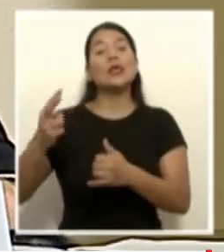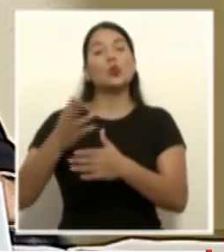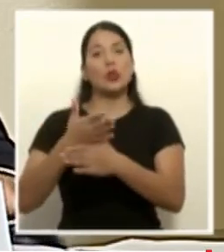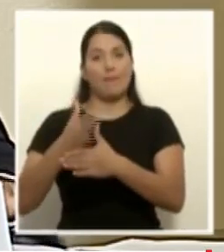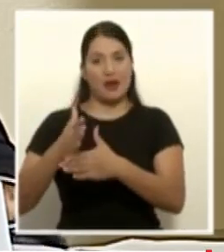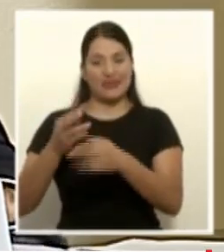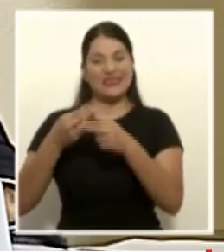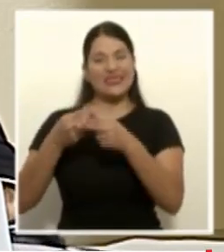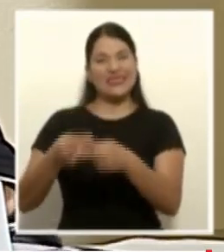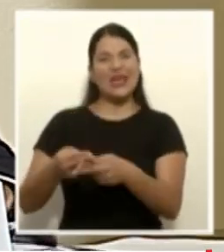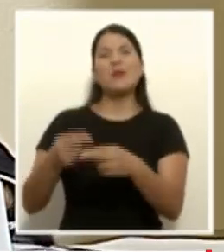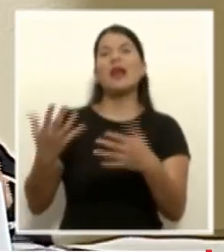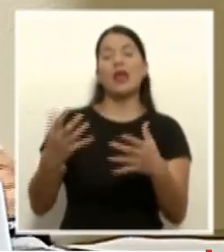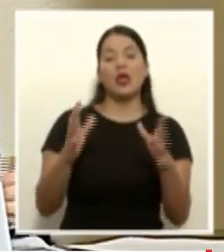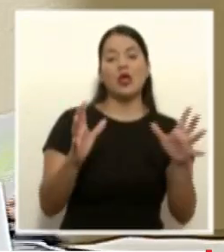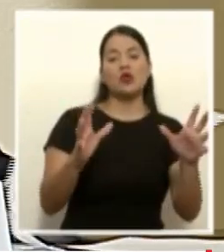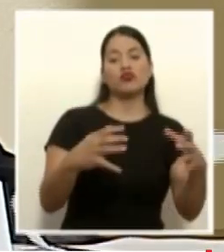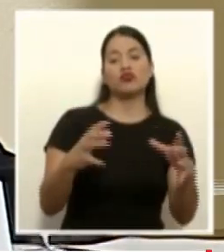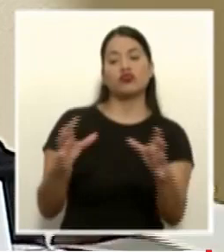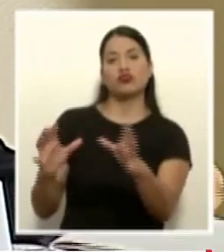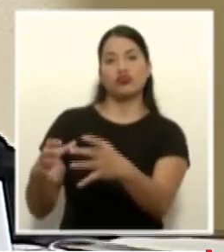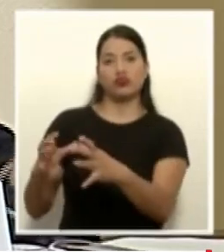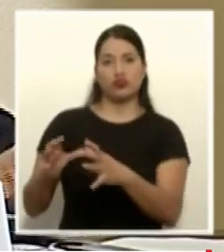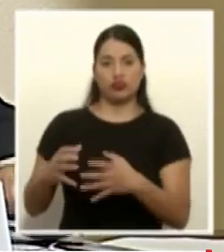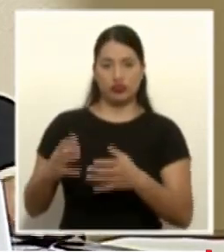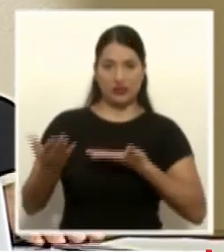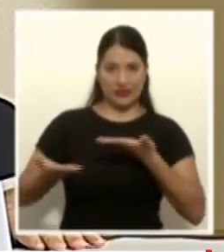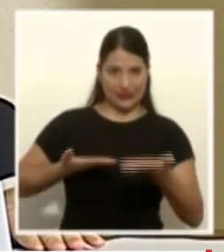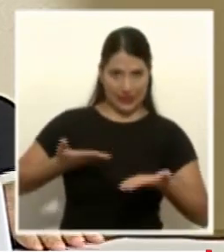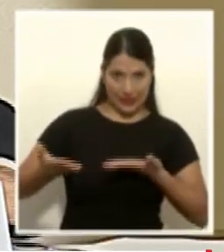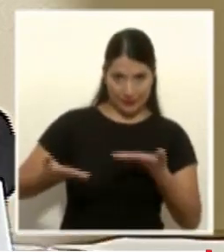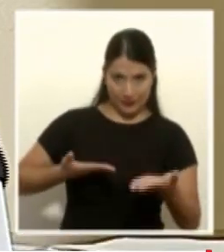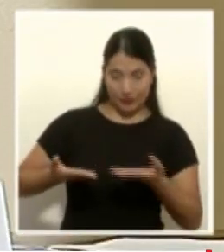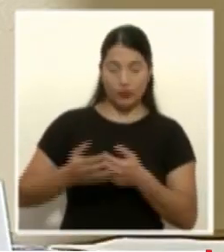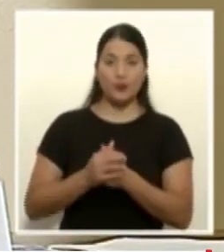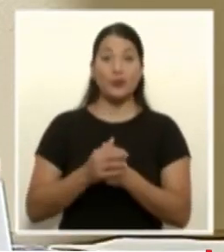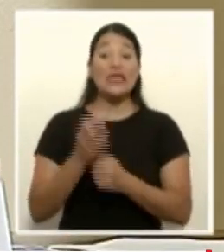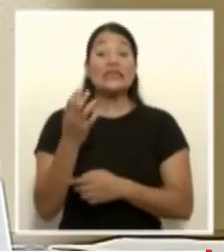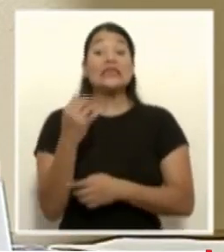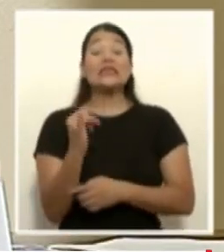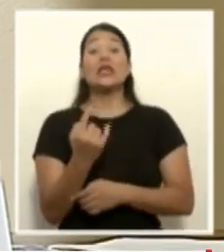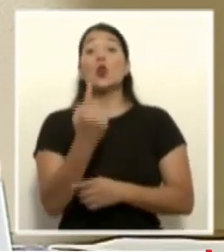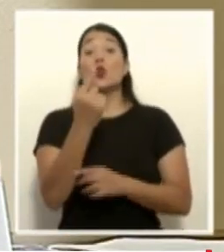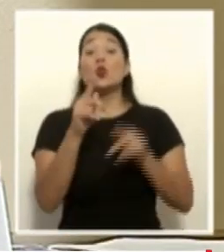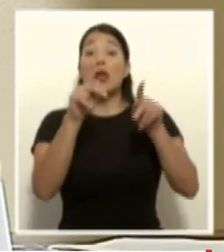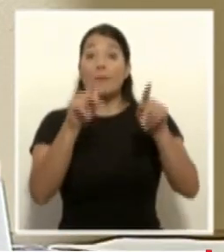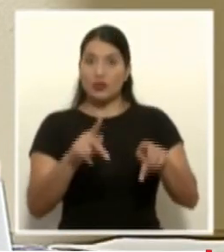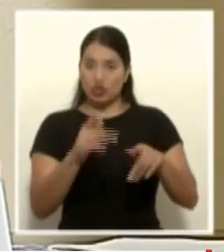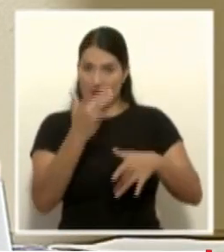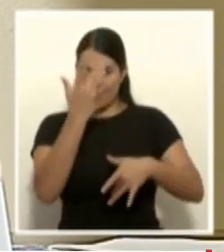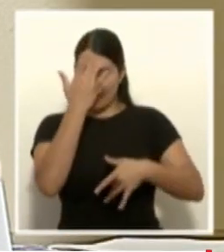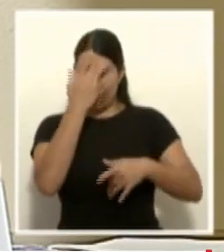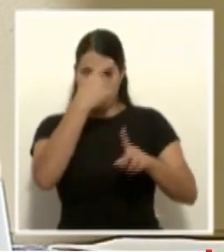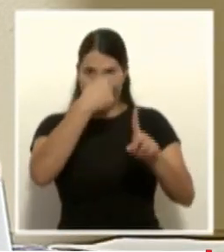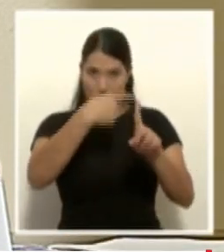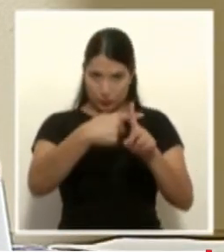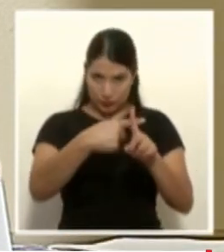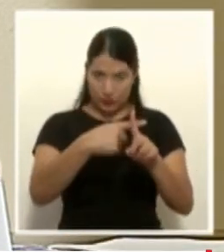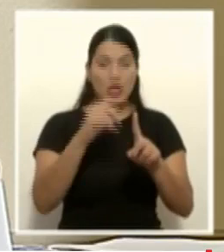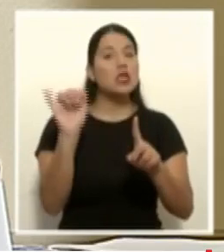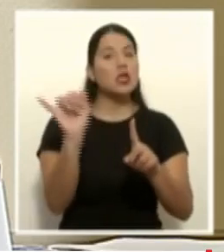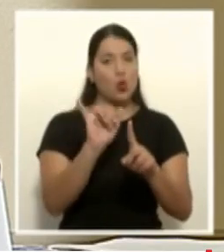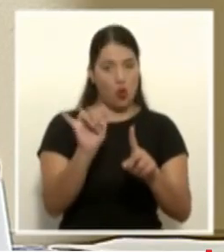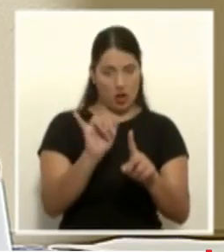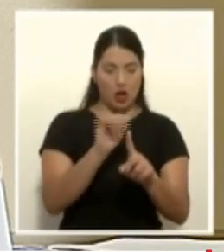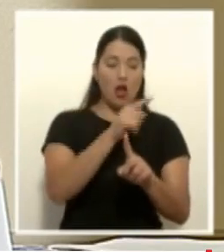servicio, en el cual una vez que un paciente sale positivo, siempre va a recibir una llamada de